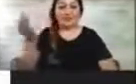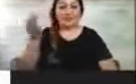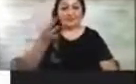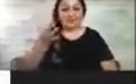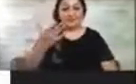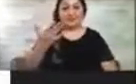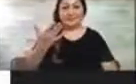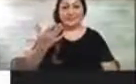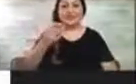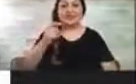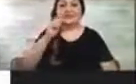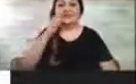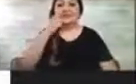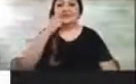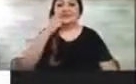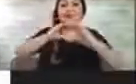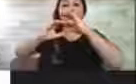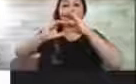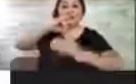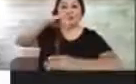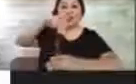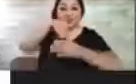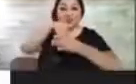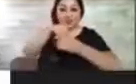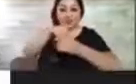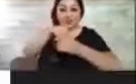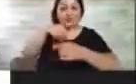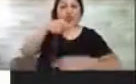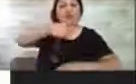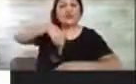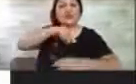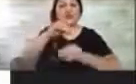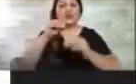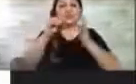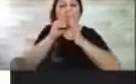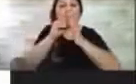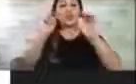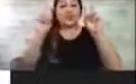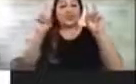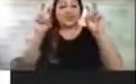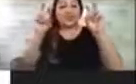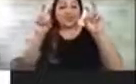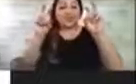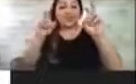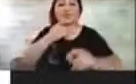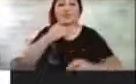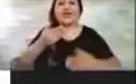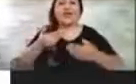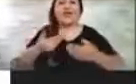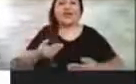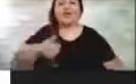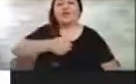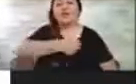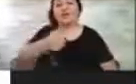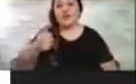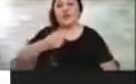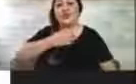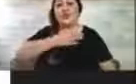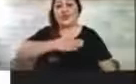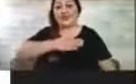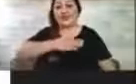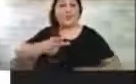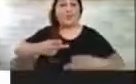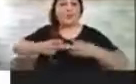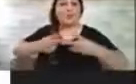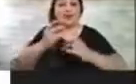comunicación inclusiva. Le hemos puesto este título porque ahora todos queremos ser influencers. Así que, qué mejor que ser un